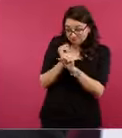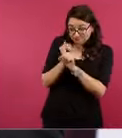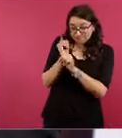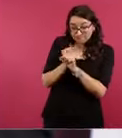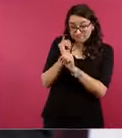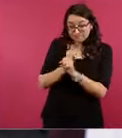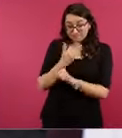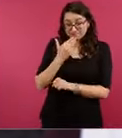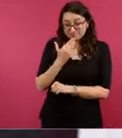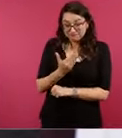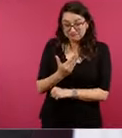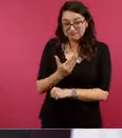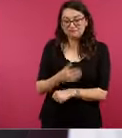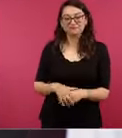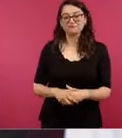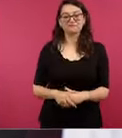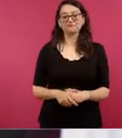por